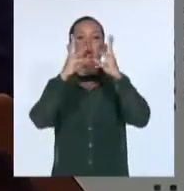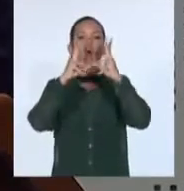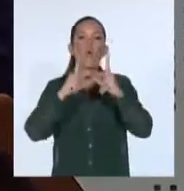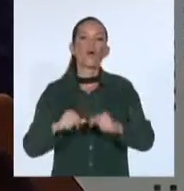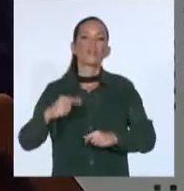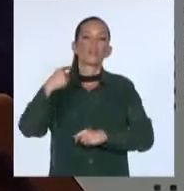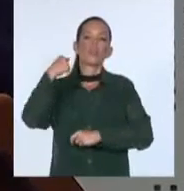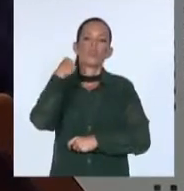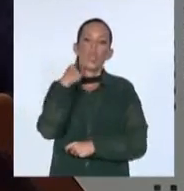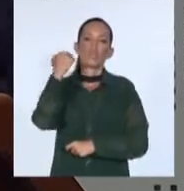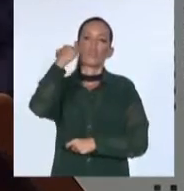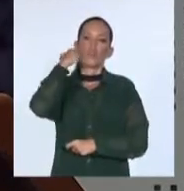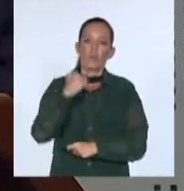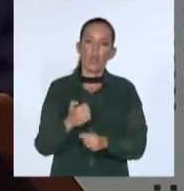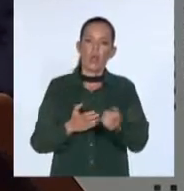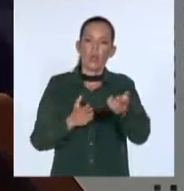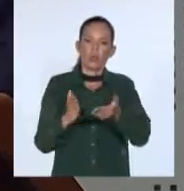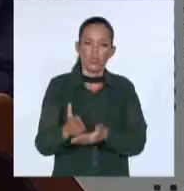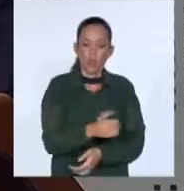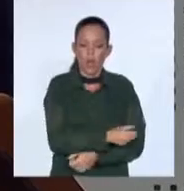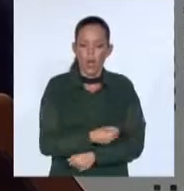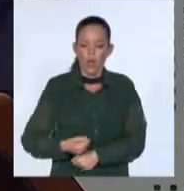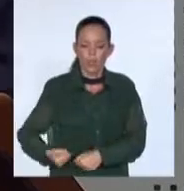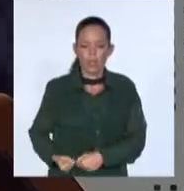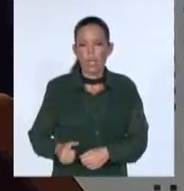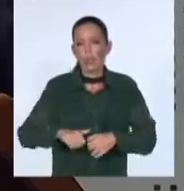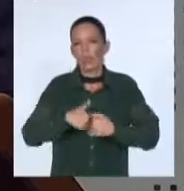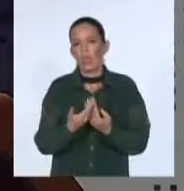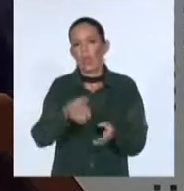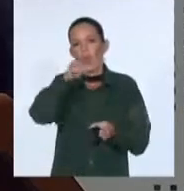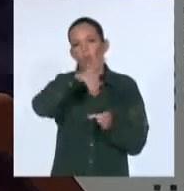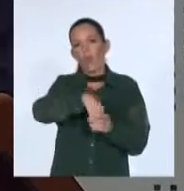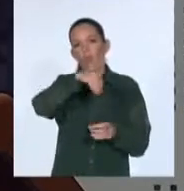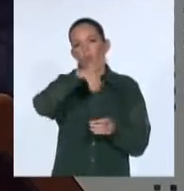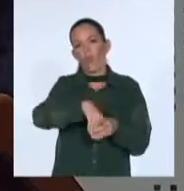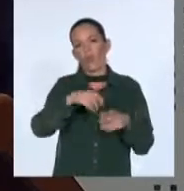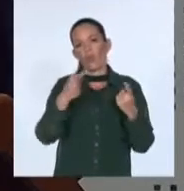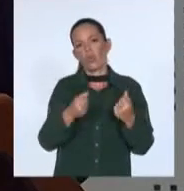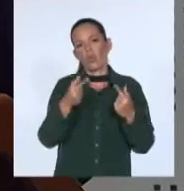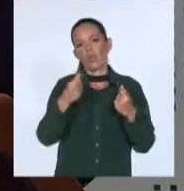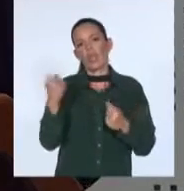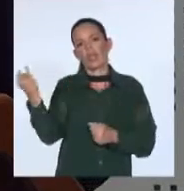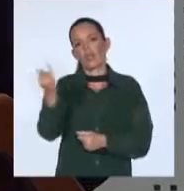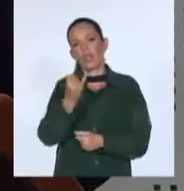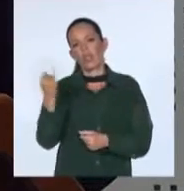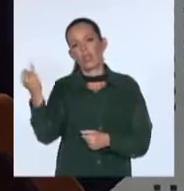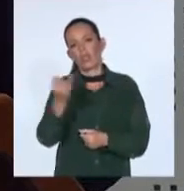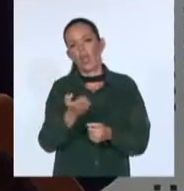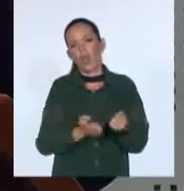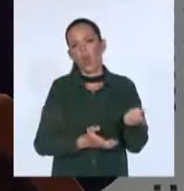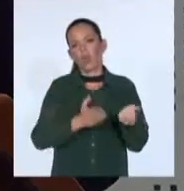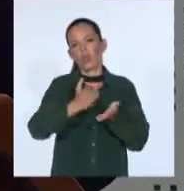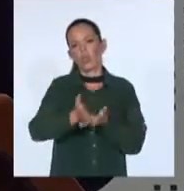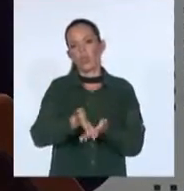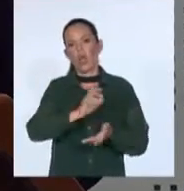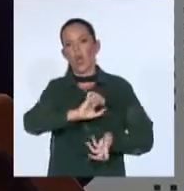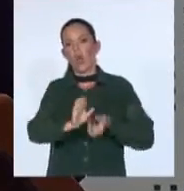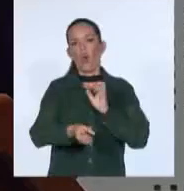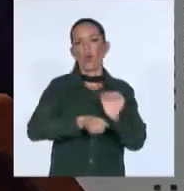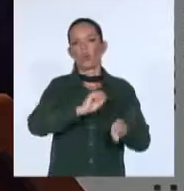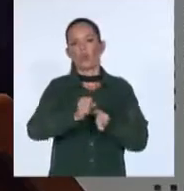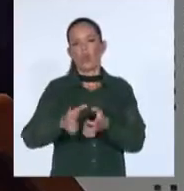a soportar que el Fondo Monetario Internacional siga las tasas que dispone el gobierno